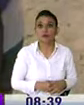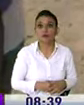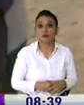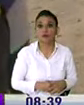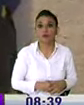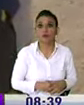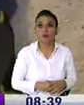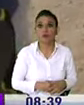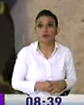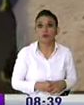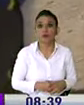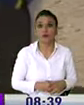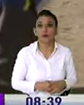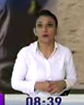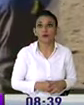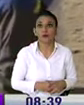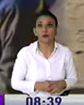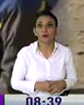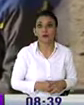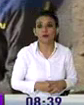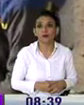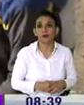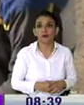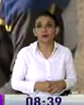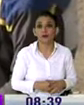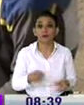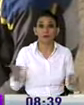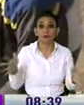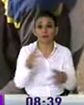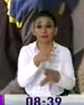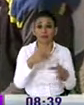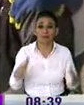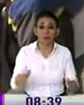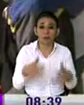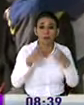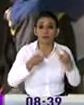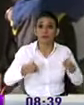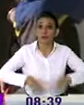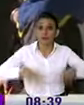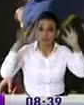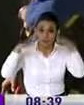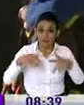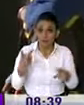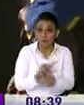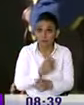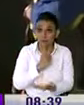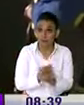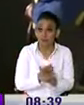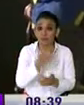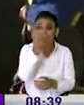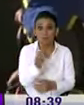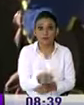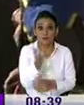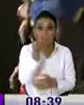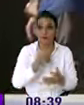Cuando hace viento, esto es terrible, bastante polvo, y cuando llueve, peor. Sí, sí, buenos días, soy América